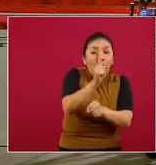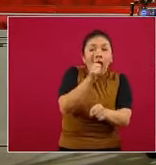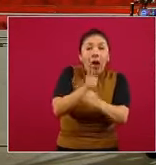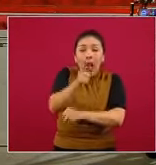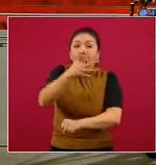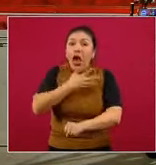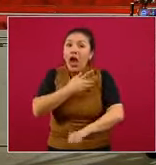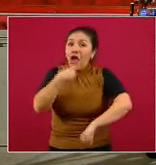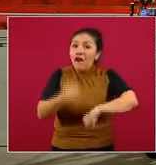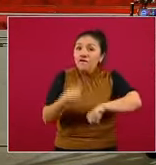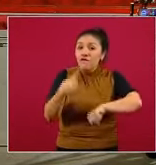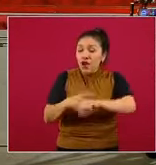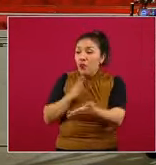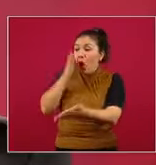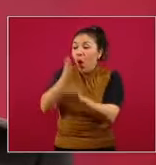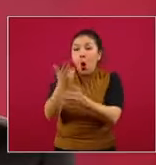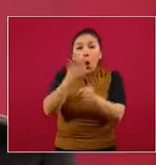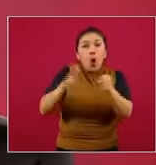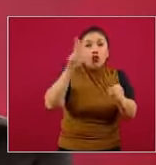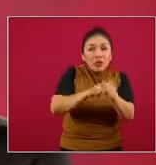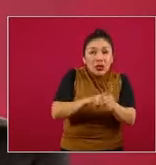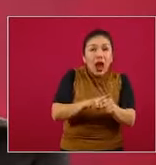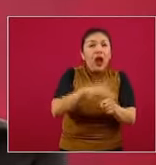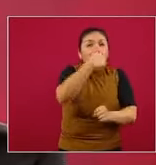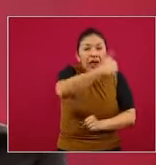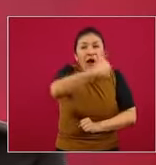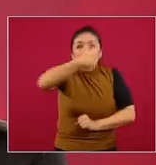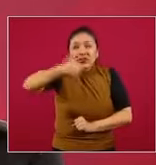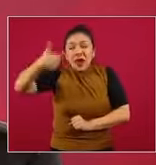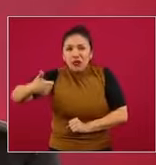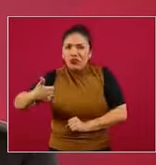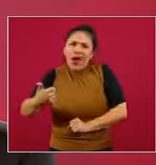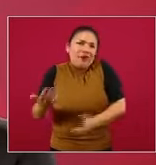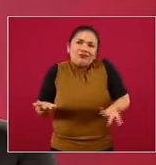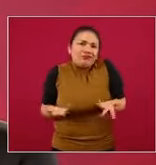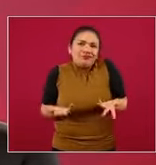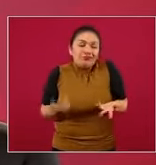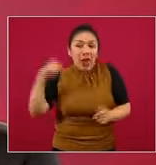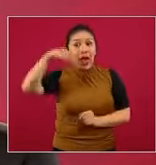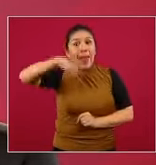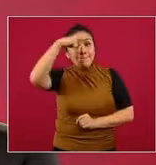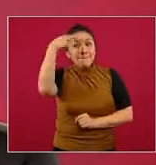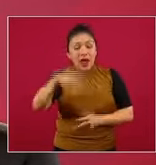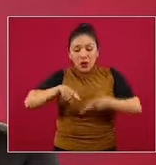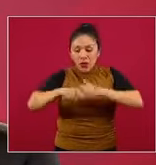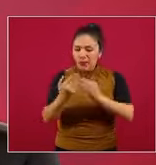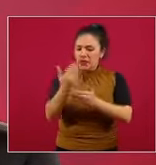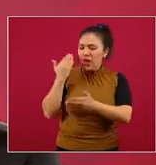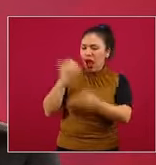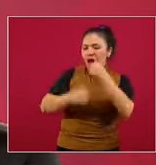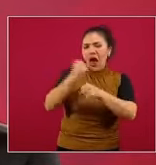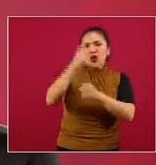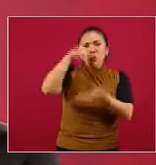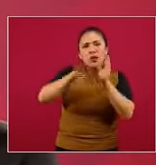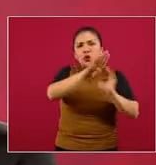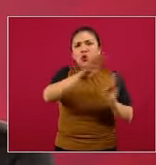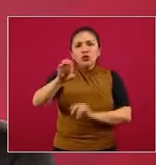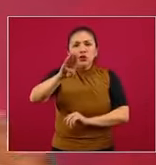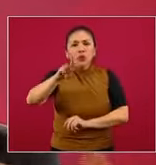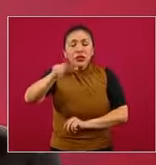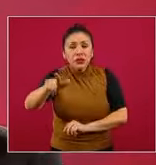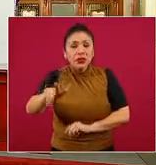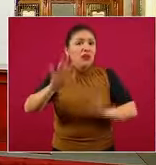que va a cada hospital a físicamente reorganizarlo. En México, desde 1997,